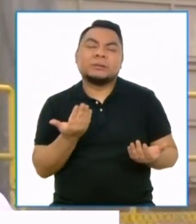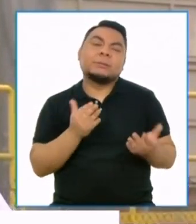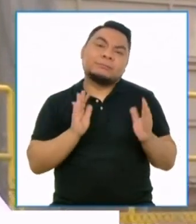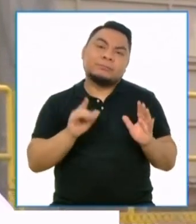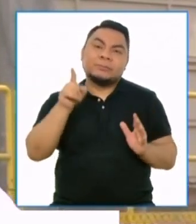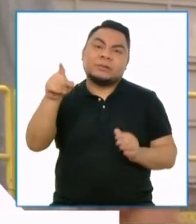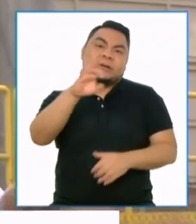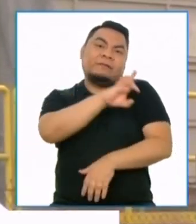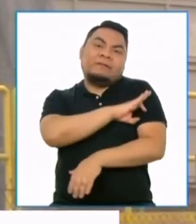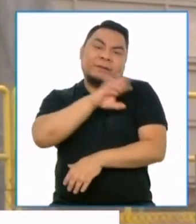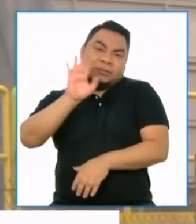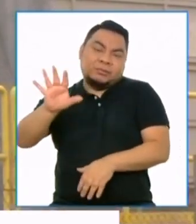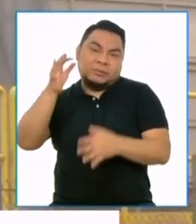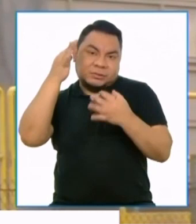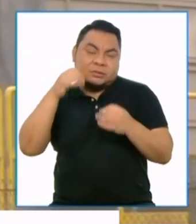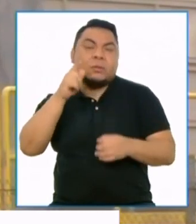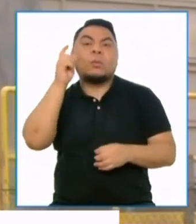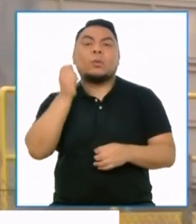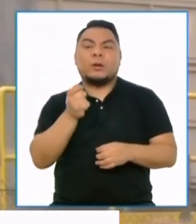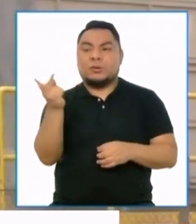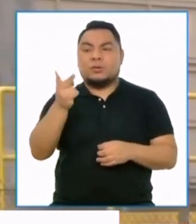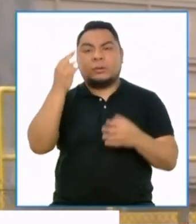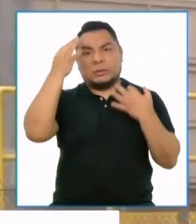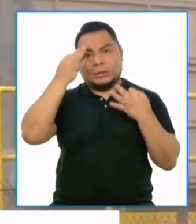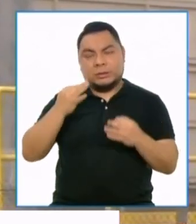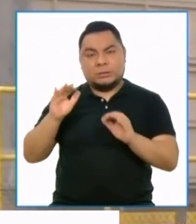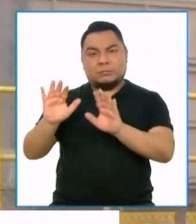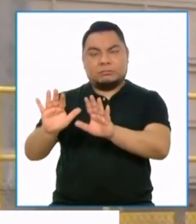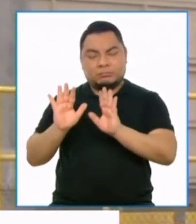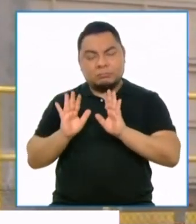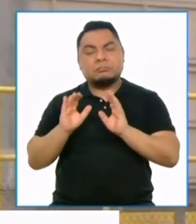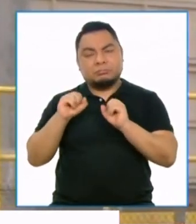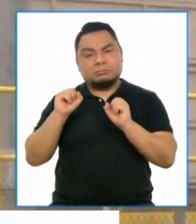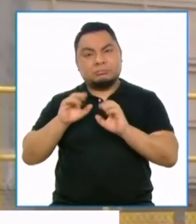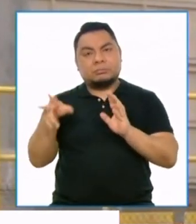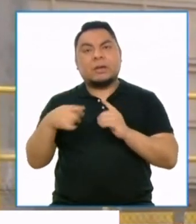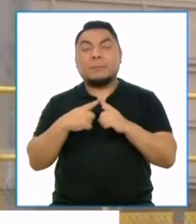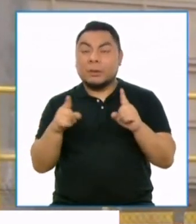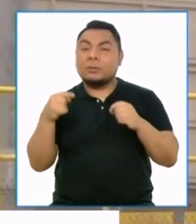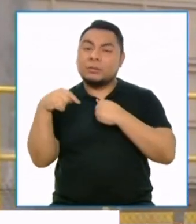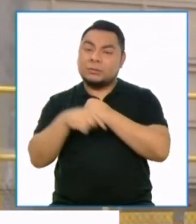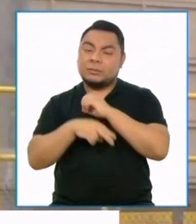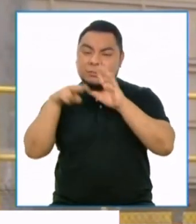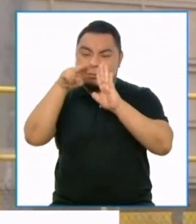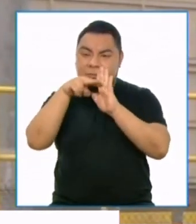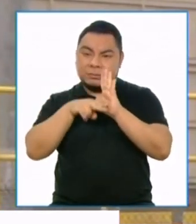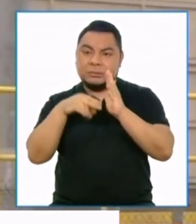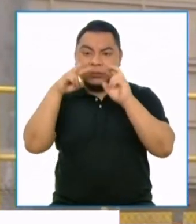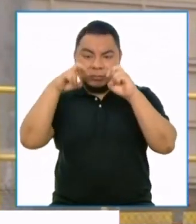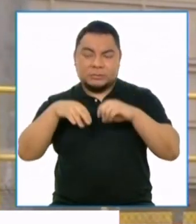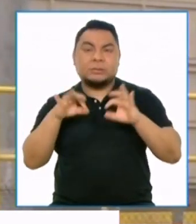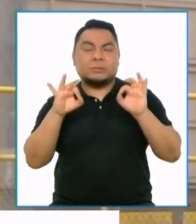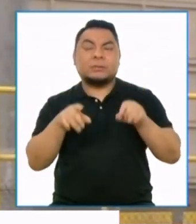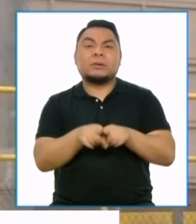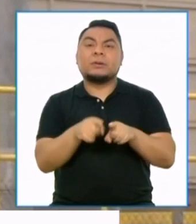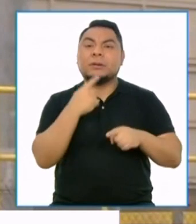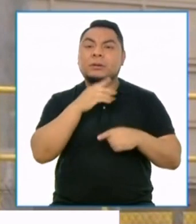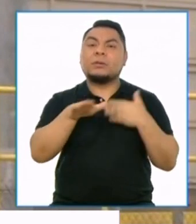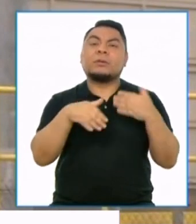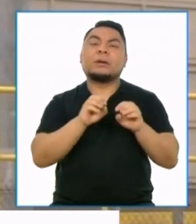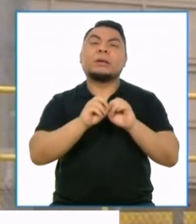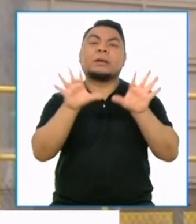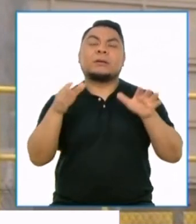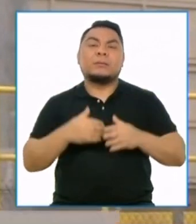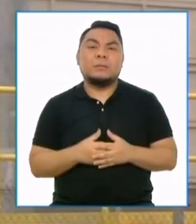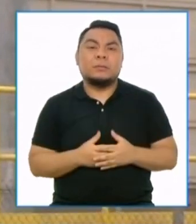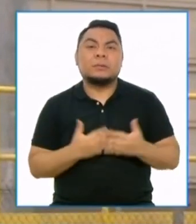que corresponde. Y además, dejar absolutamente en claro que tampoco podemos meter a